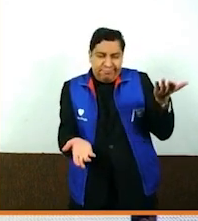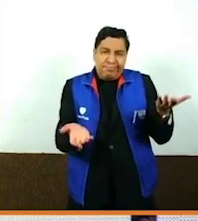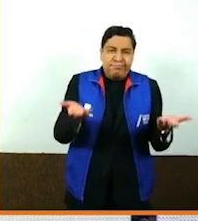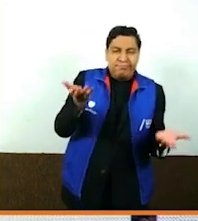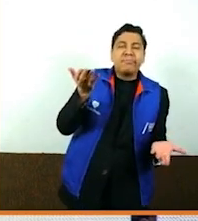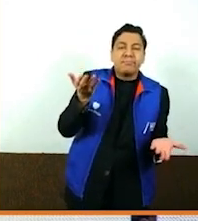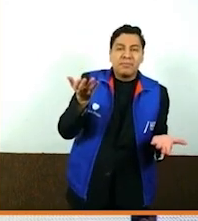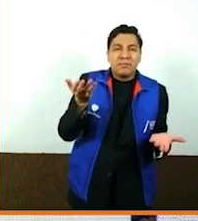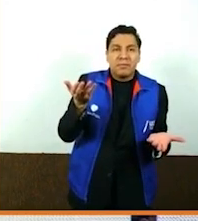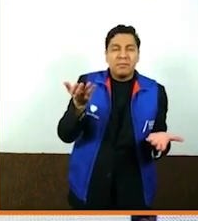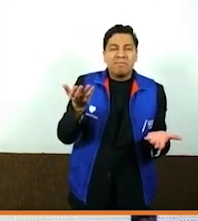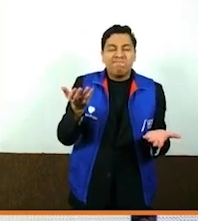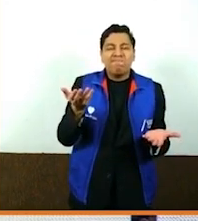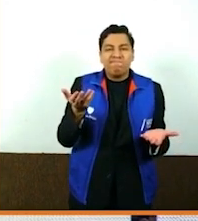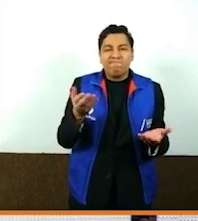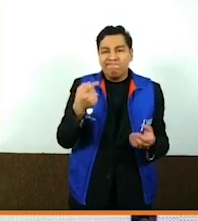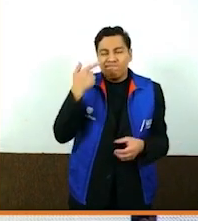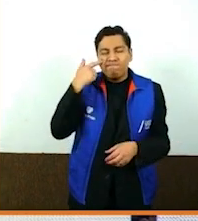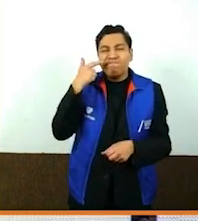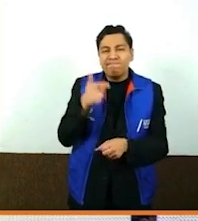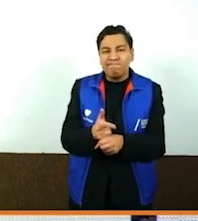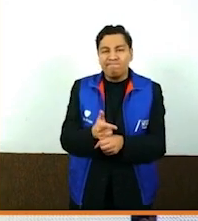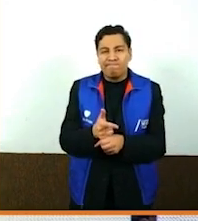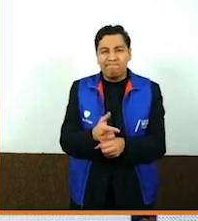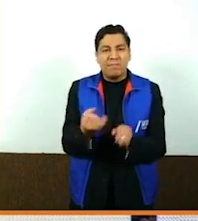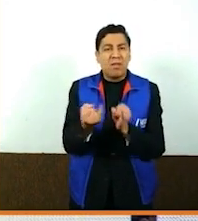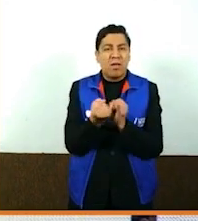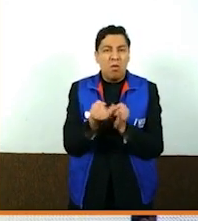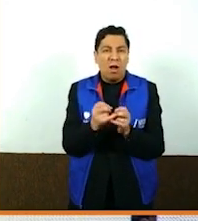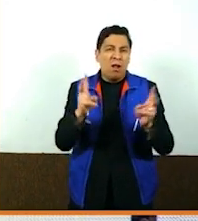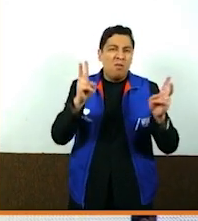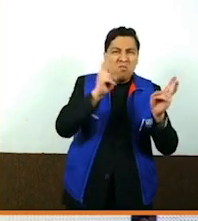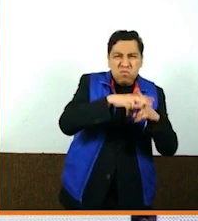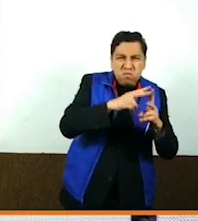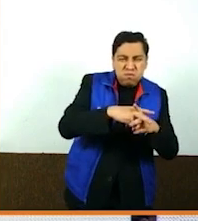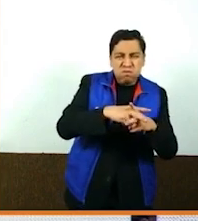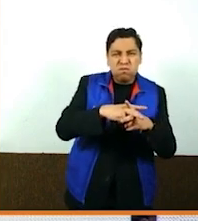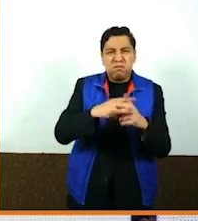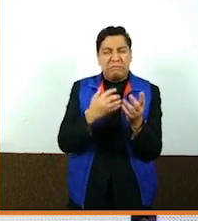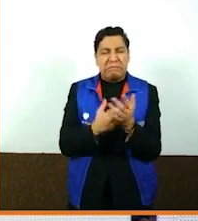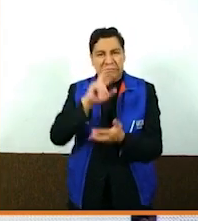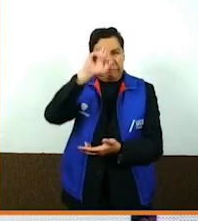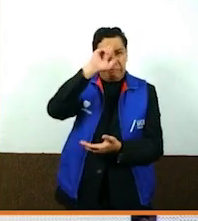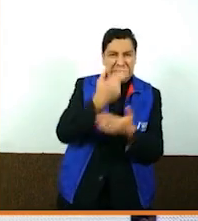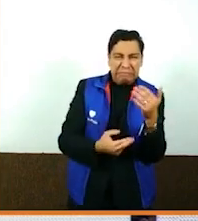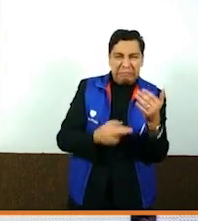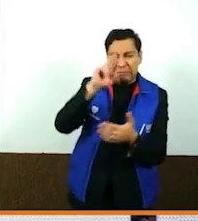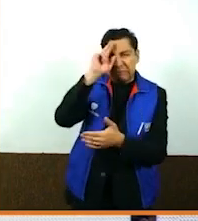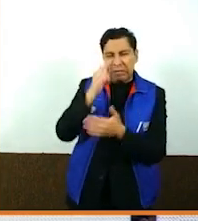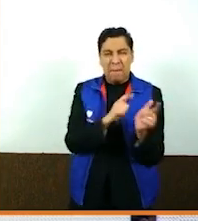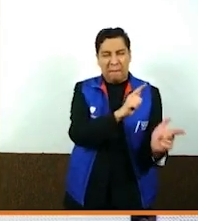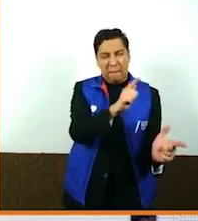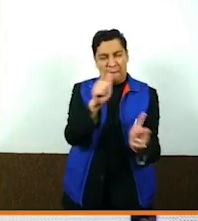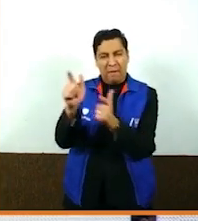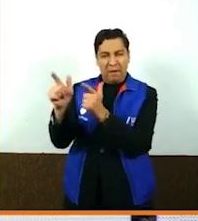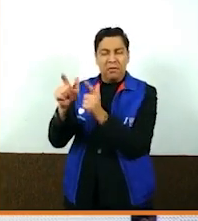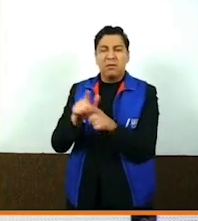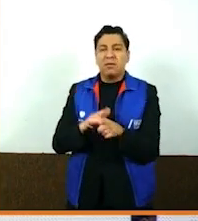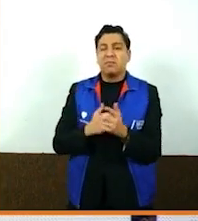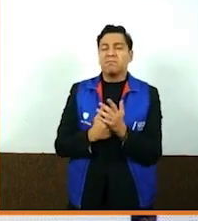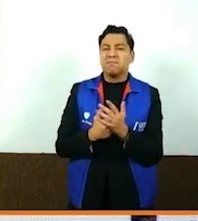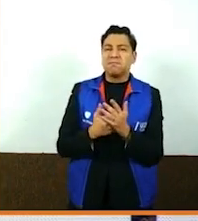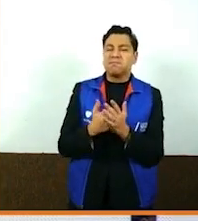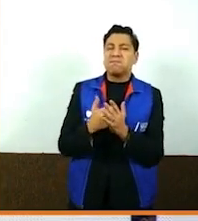ahora lo mencionó Evodio, ha aumentado la violencia en muchas zonas del país, ha aumentado